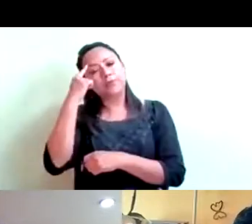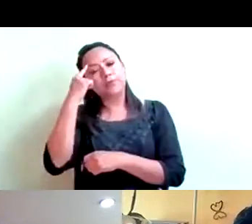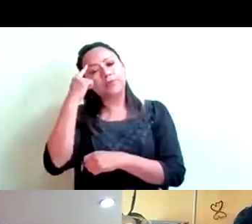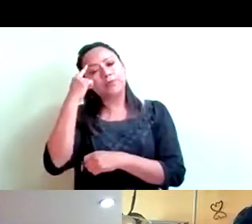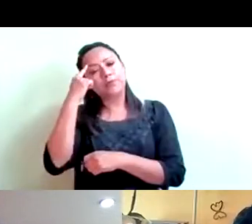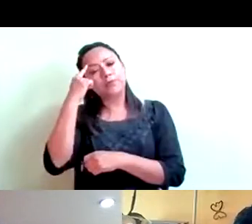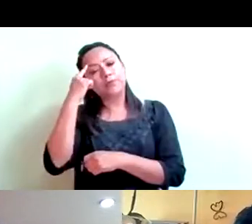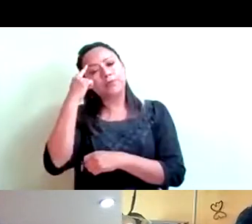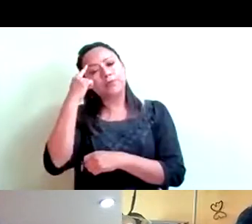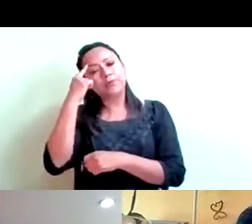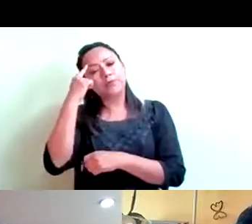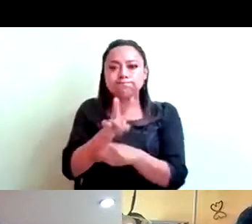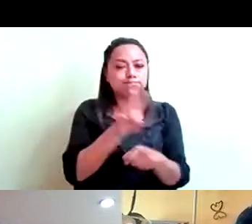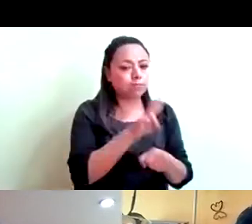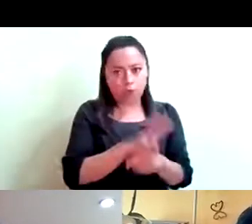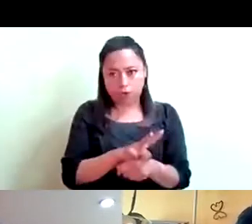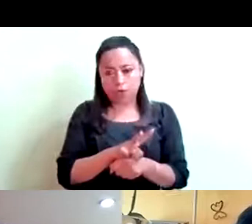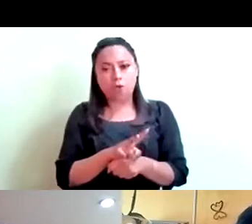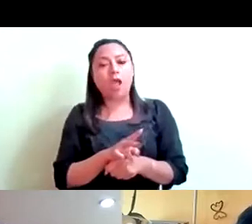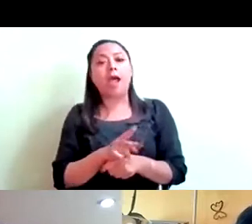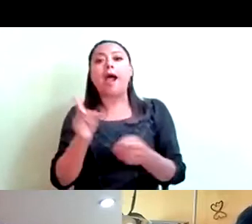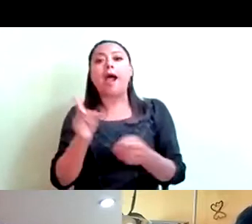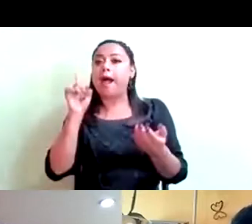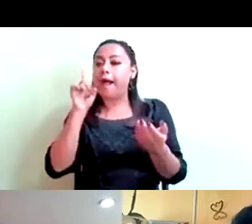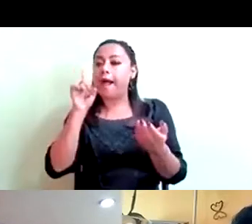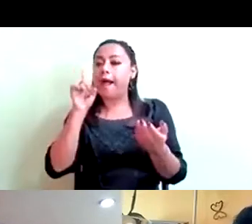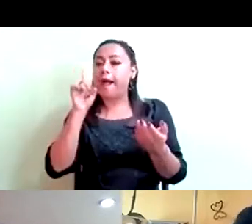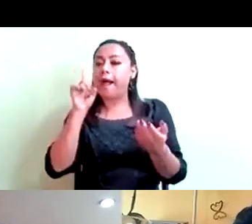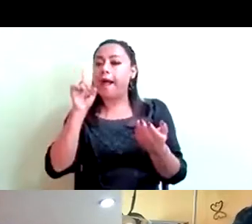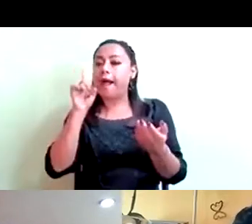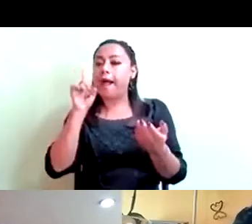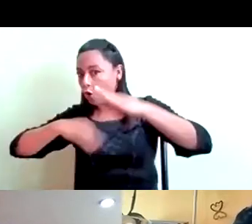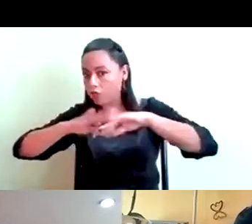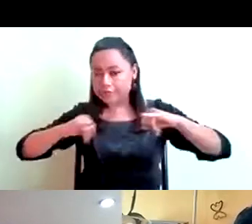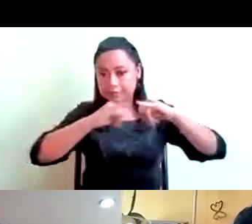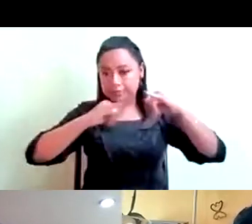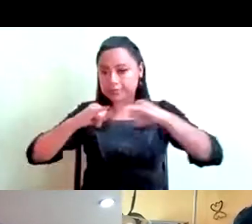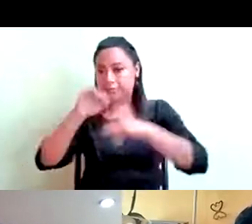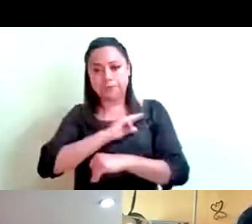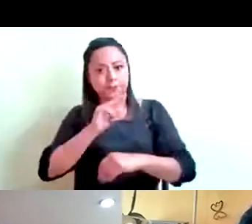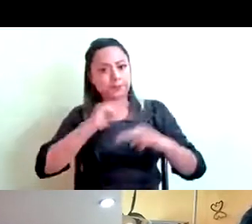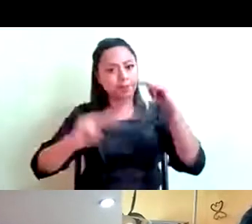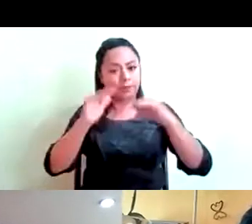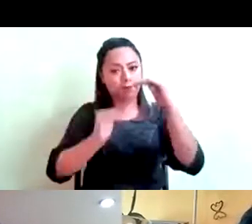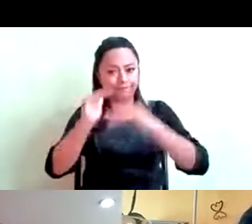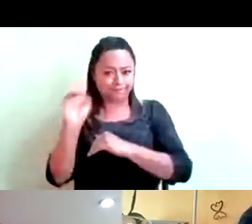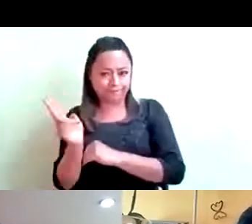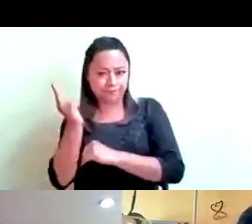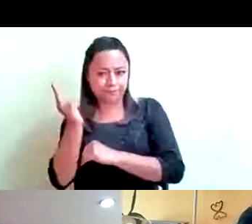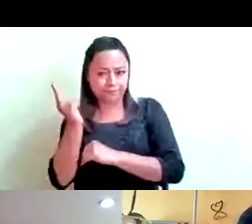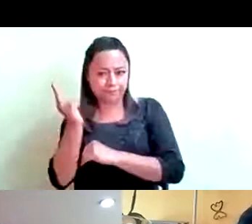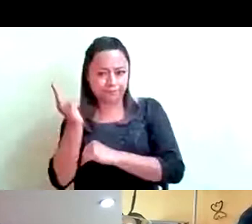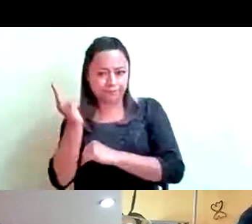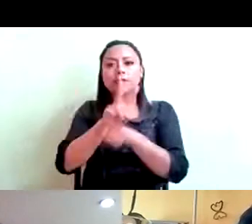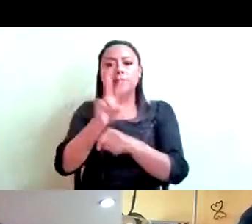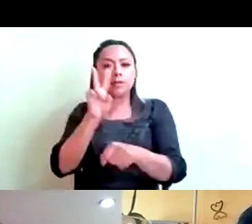en todas las instituciones particulares de nivel superior con el objetivo de verificar el exacto cumplimiento